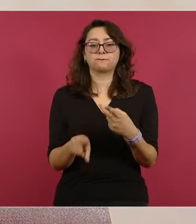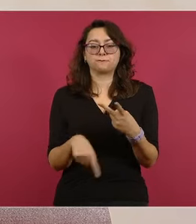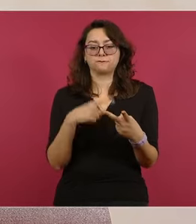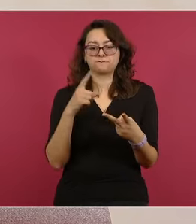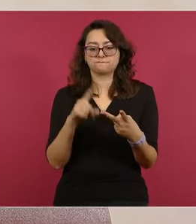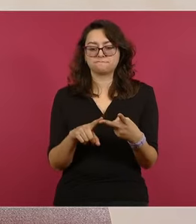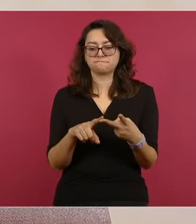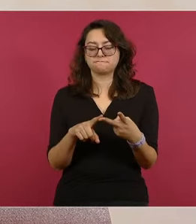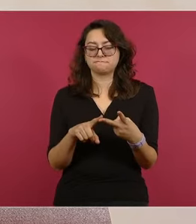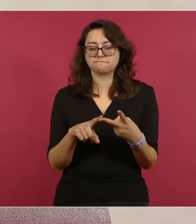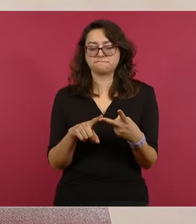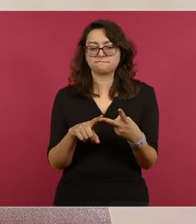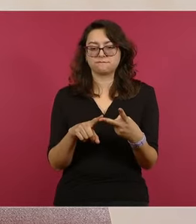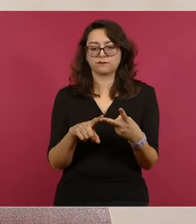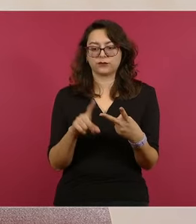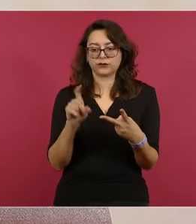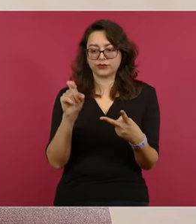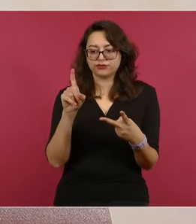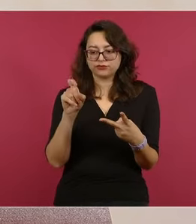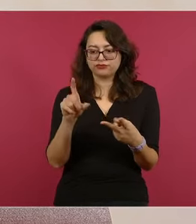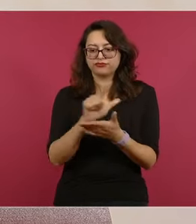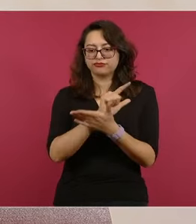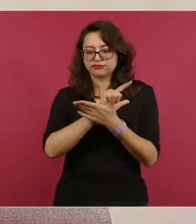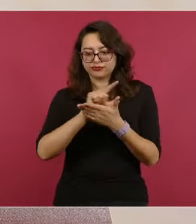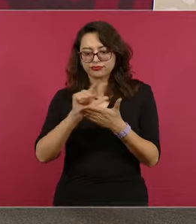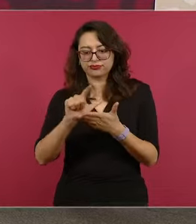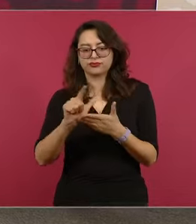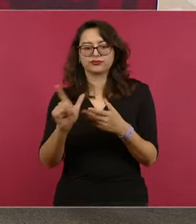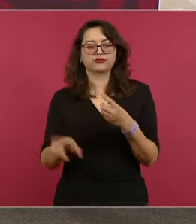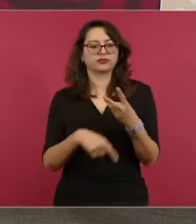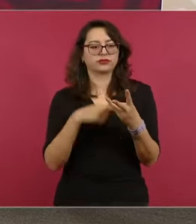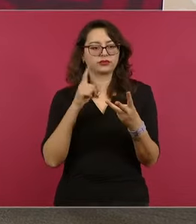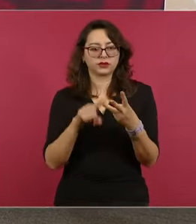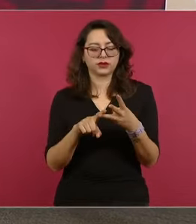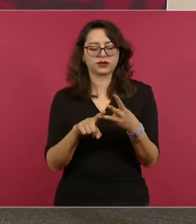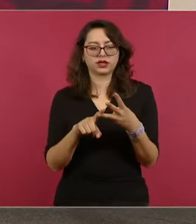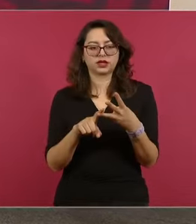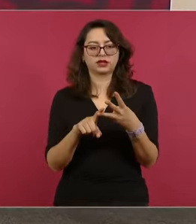en Cananea, agua para Cananea,